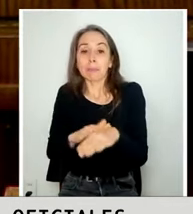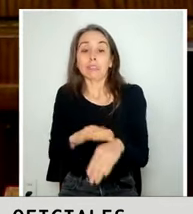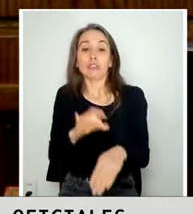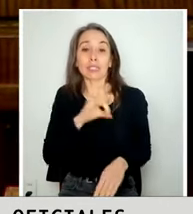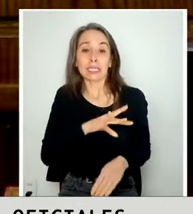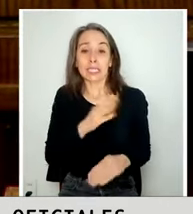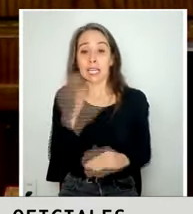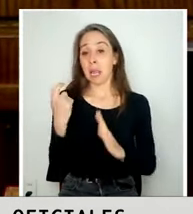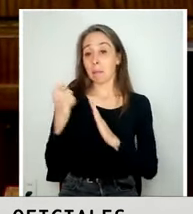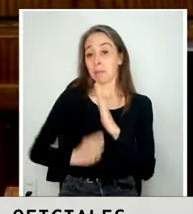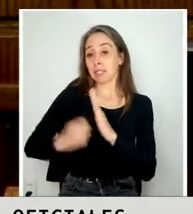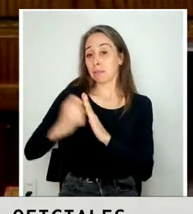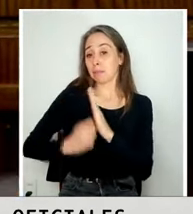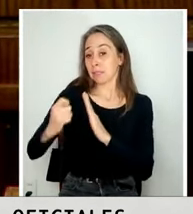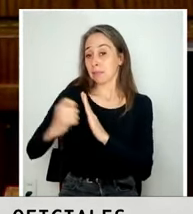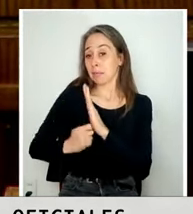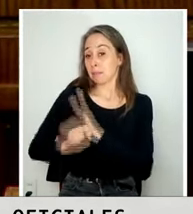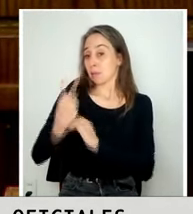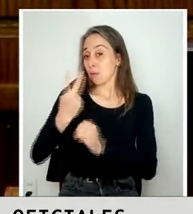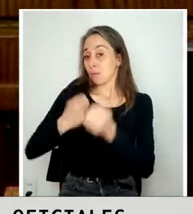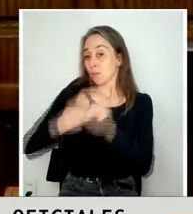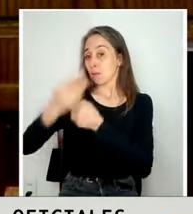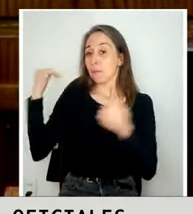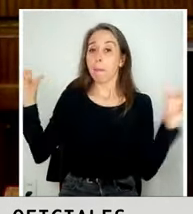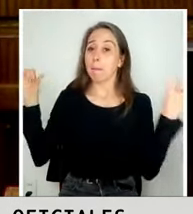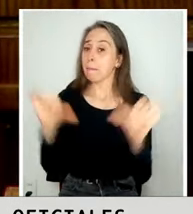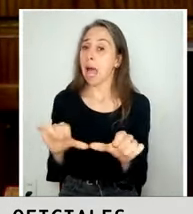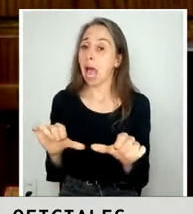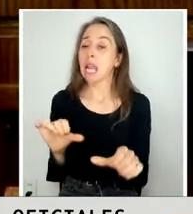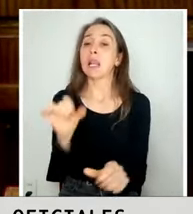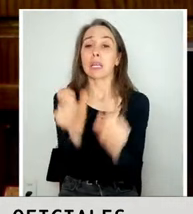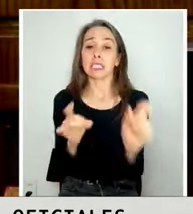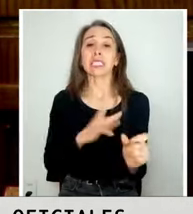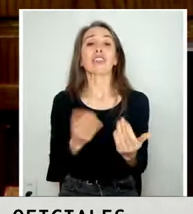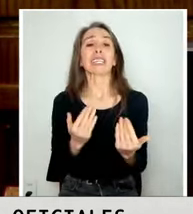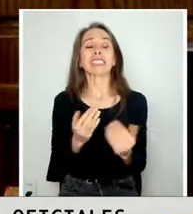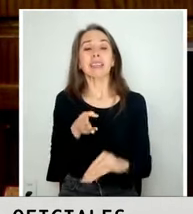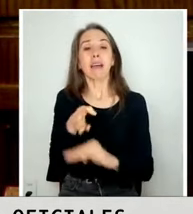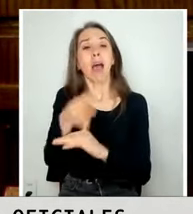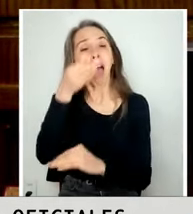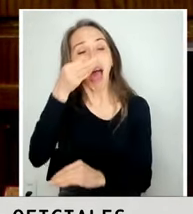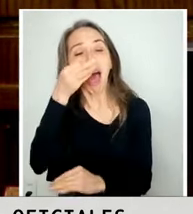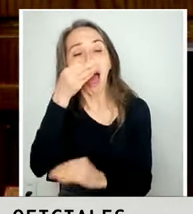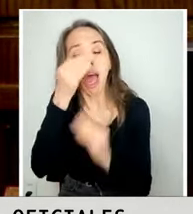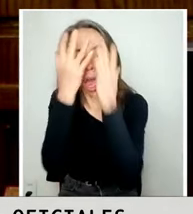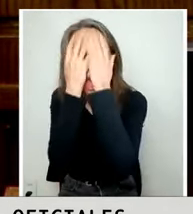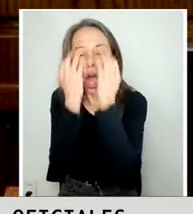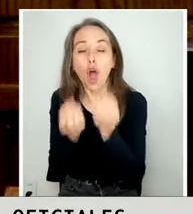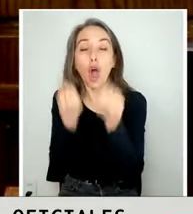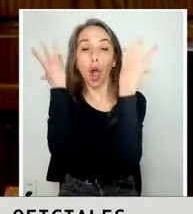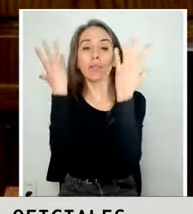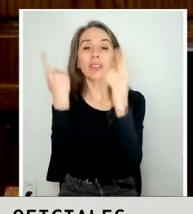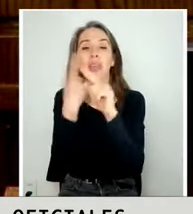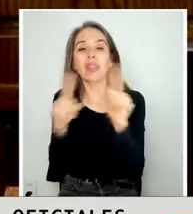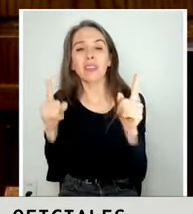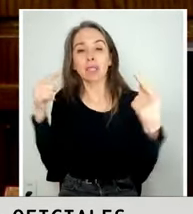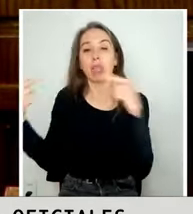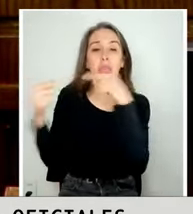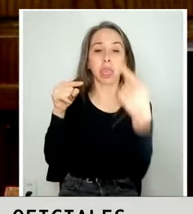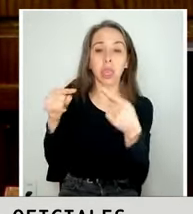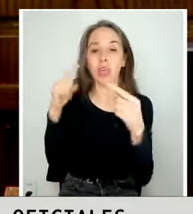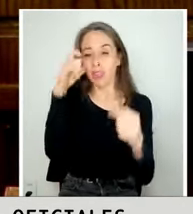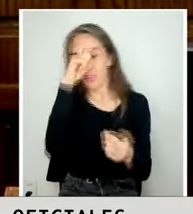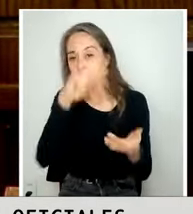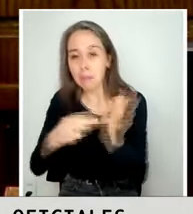y los chilenos se merecen tener una instancia Para Olvidar todas las diferencias y dificultades Y unirnos en